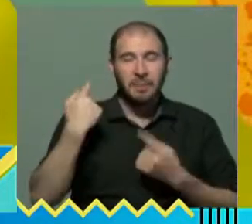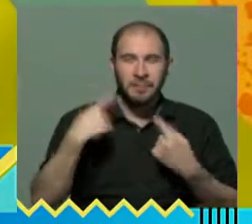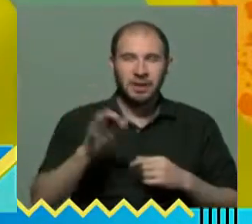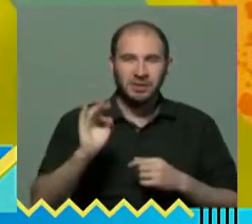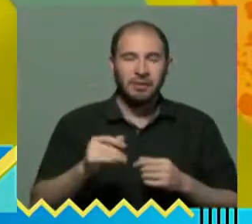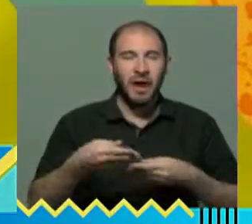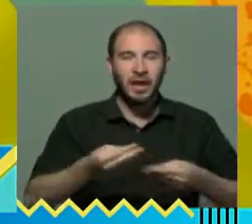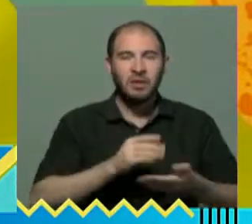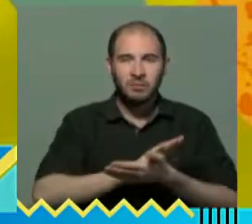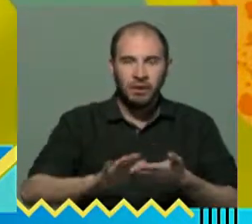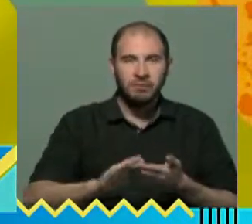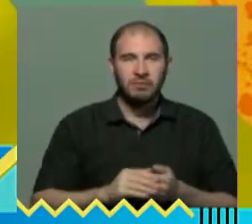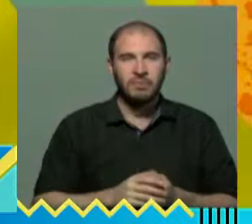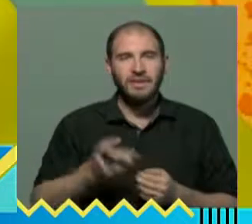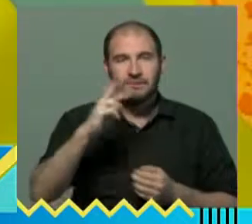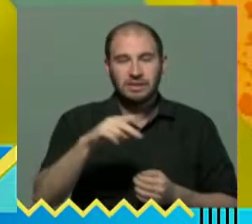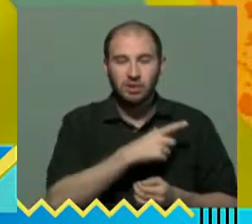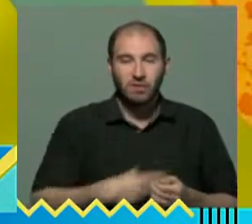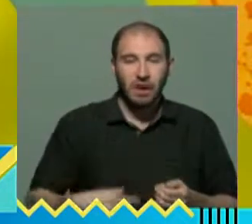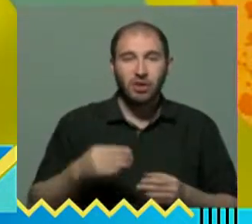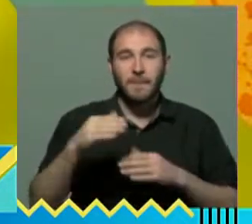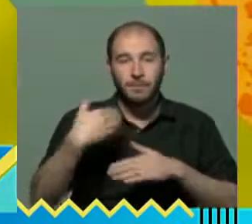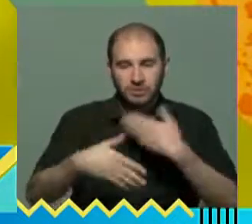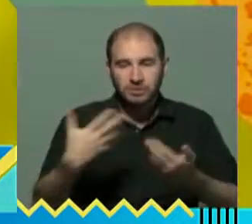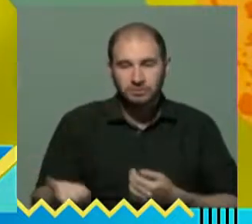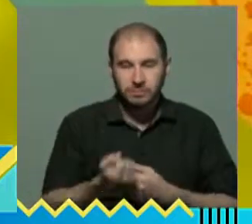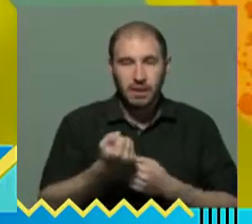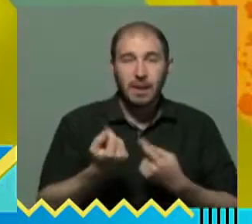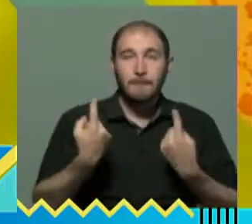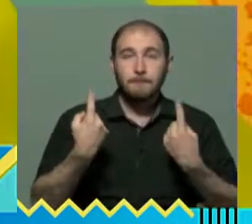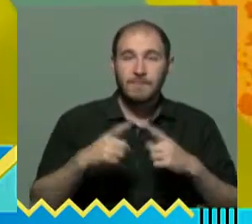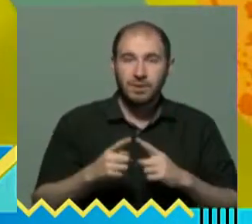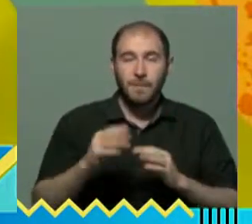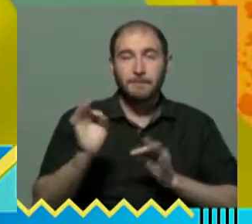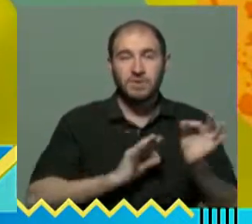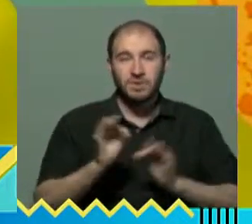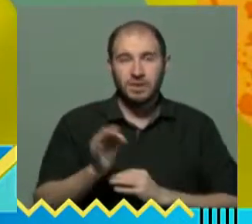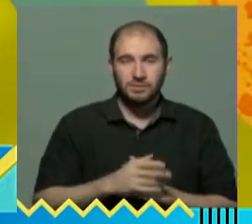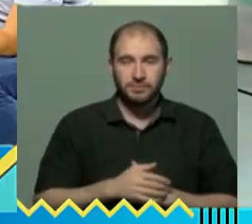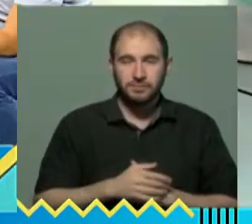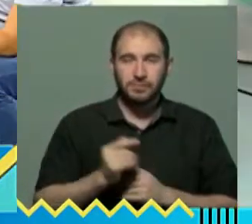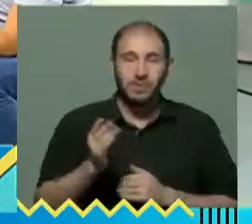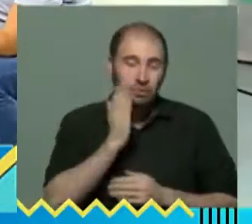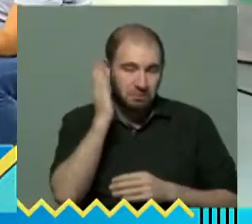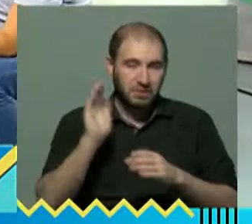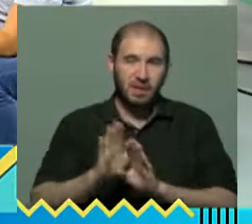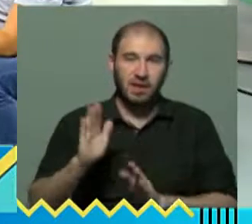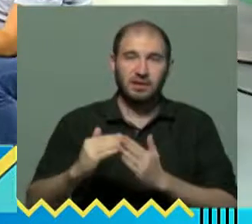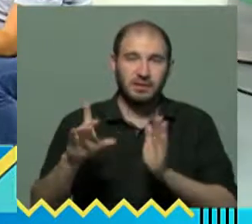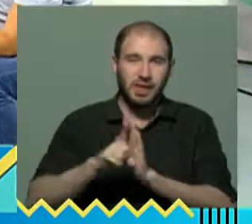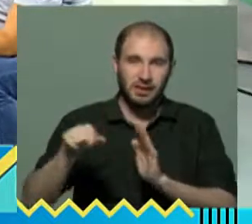es una nueva gestión y que la vicegobernadora quiso encarnar ese proceso, pero de todos modos el proyecto sigue cajoneado en la